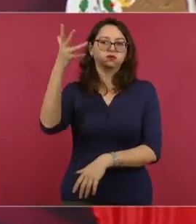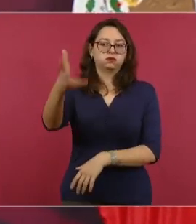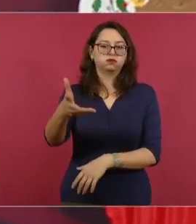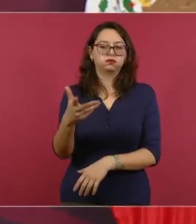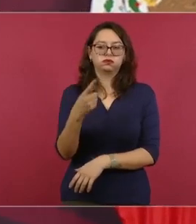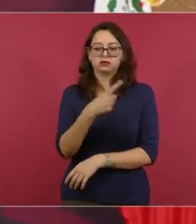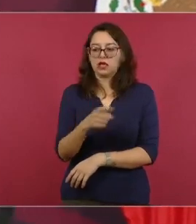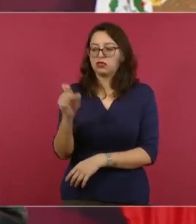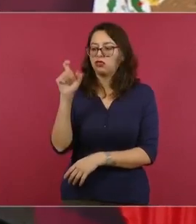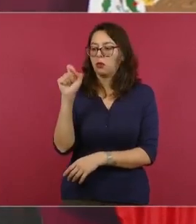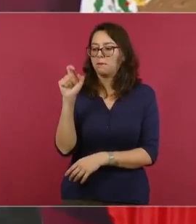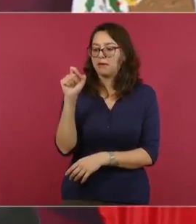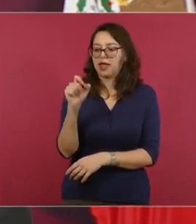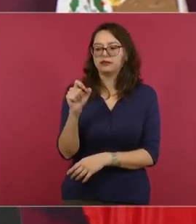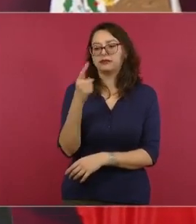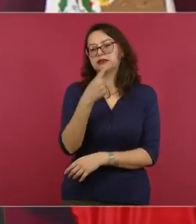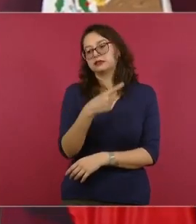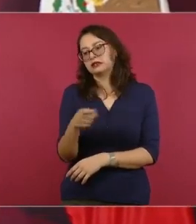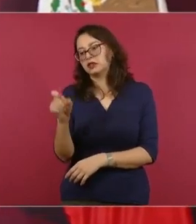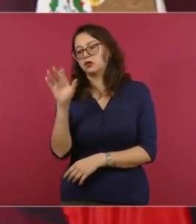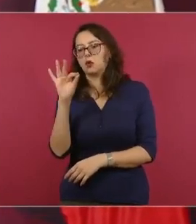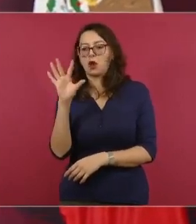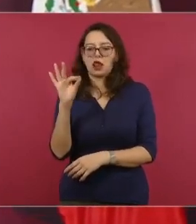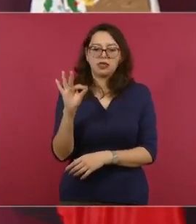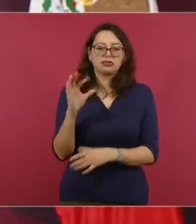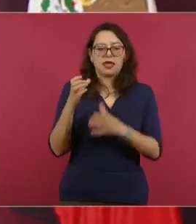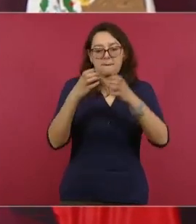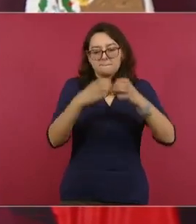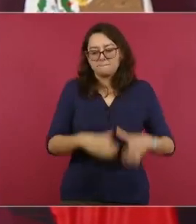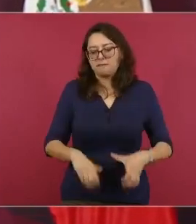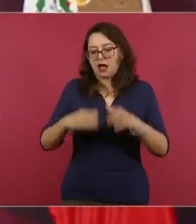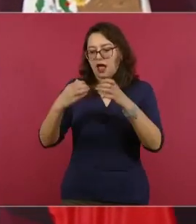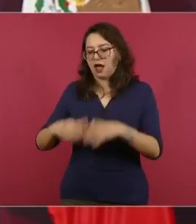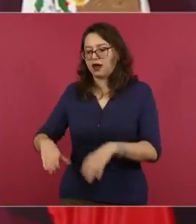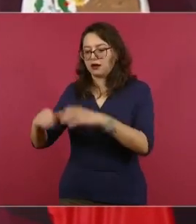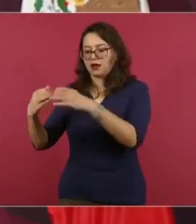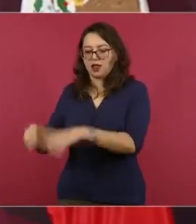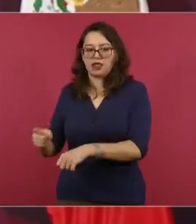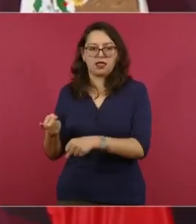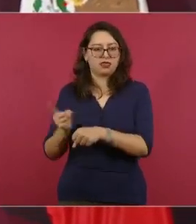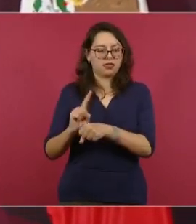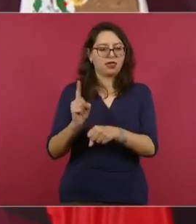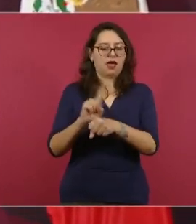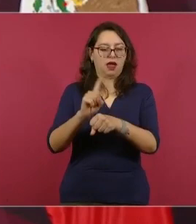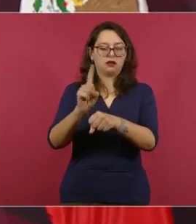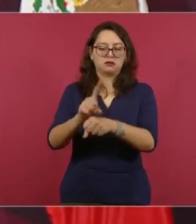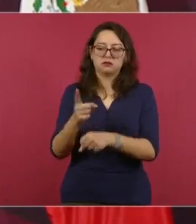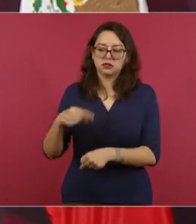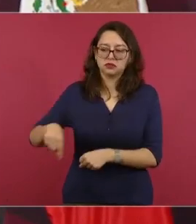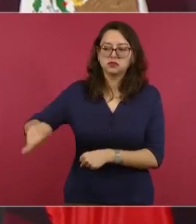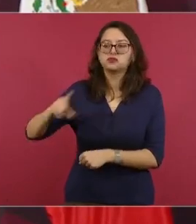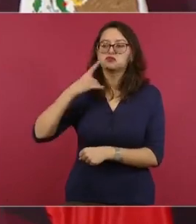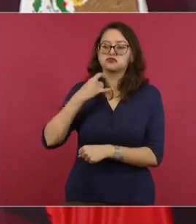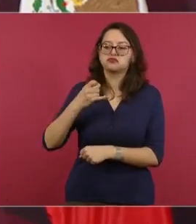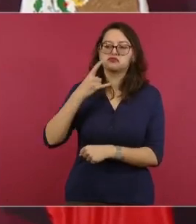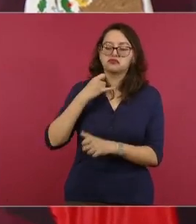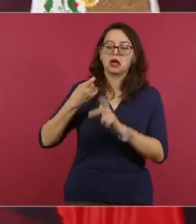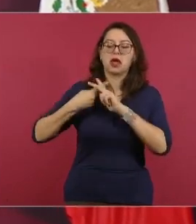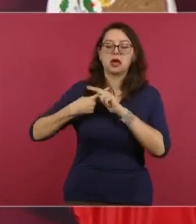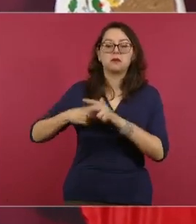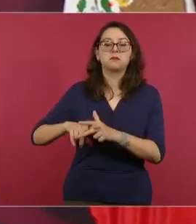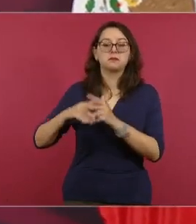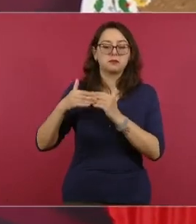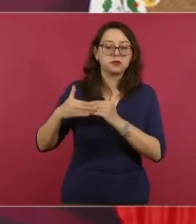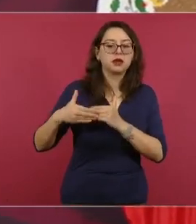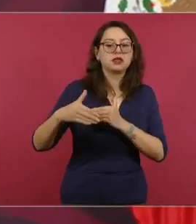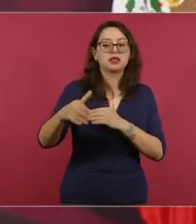un proyecto en marcha, ya están invirtiendo. Y luego, más al sur,